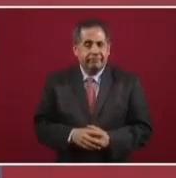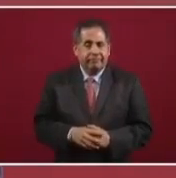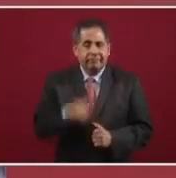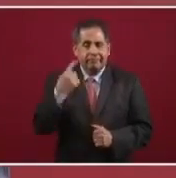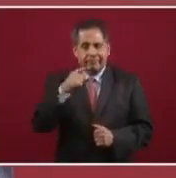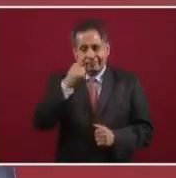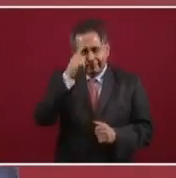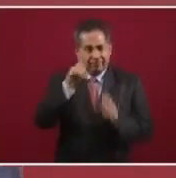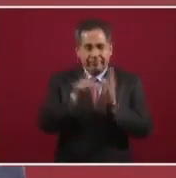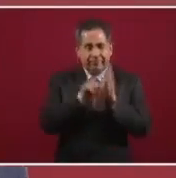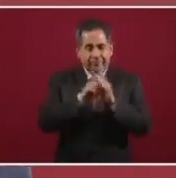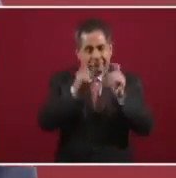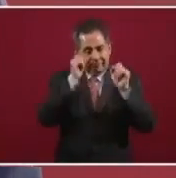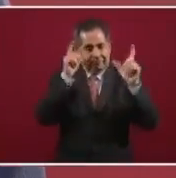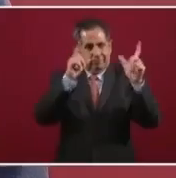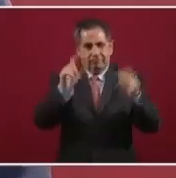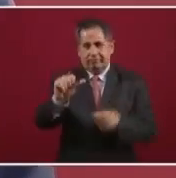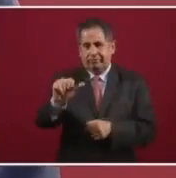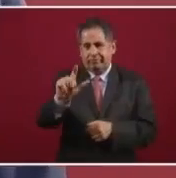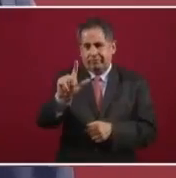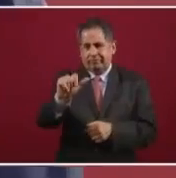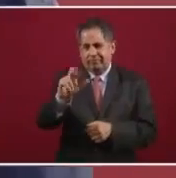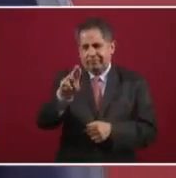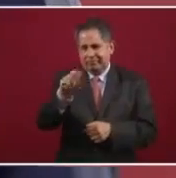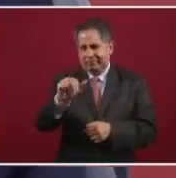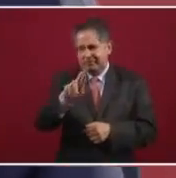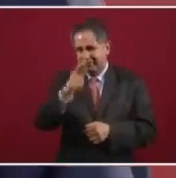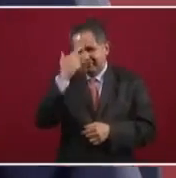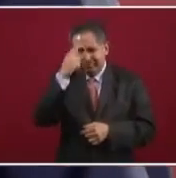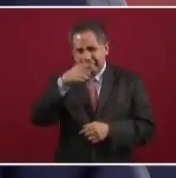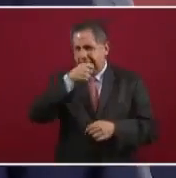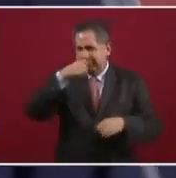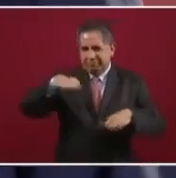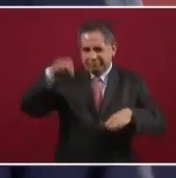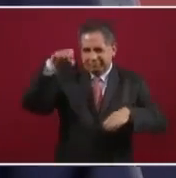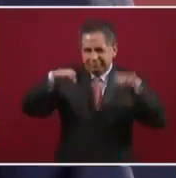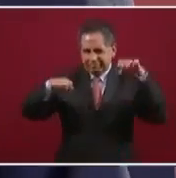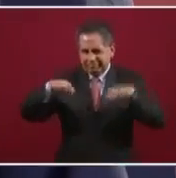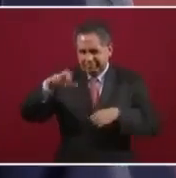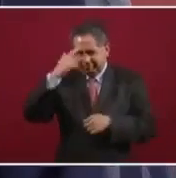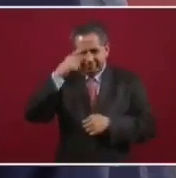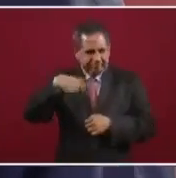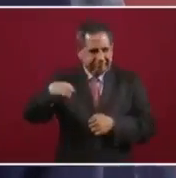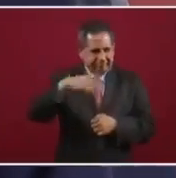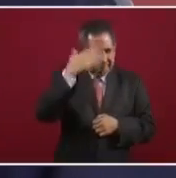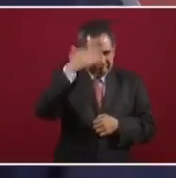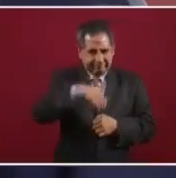se llamaba La Alarma, los que tienen más edad